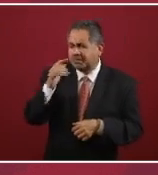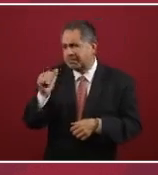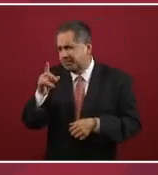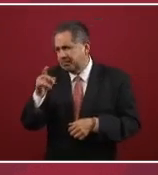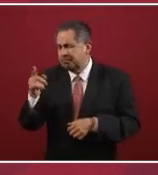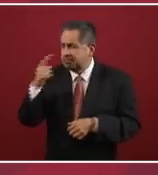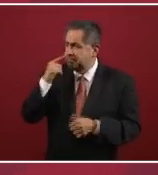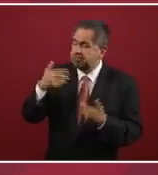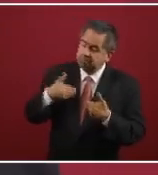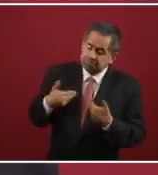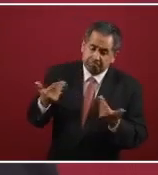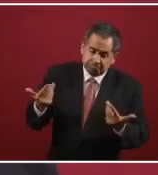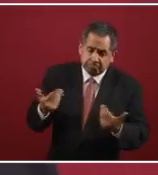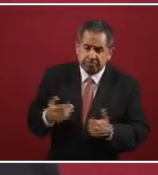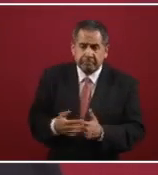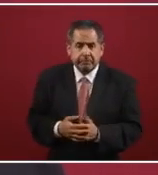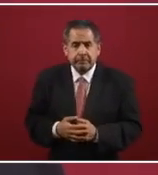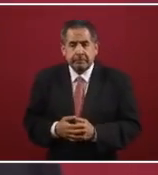yo